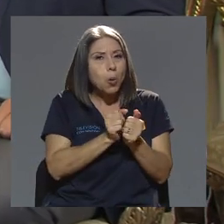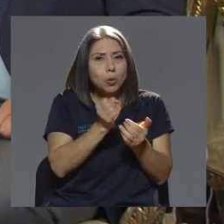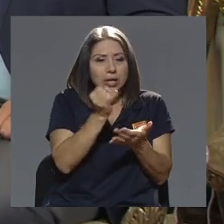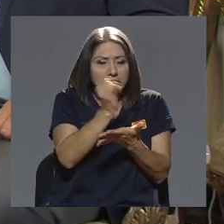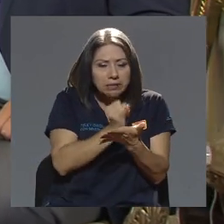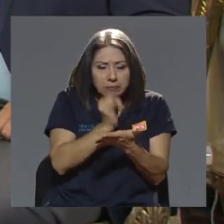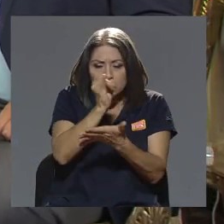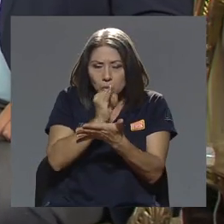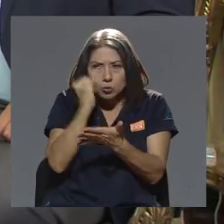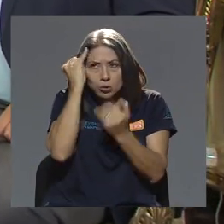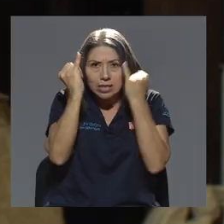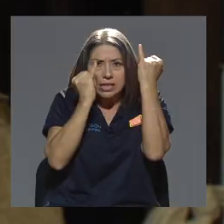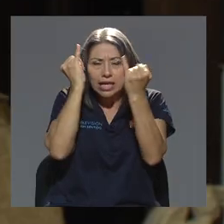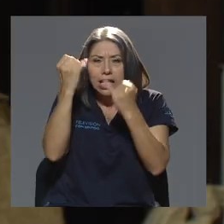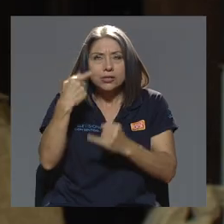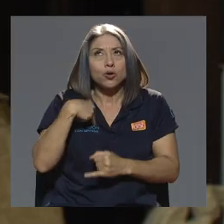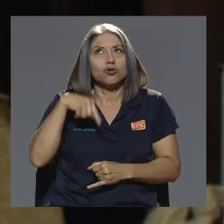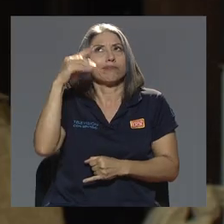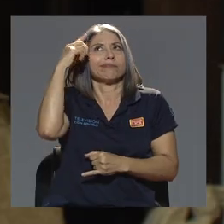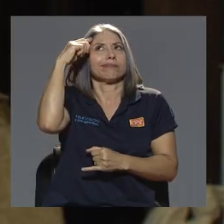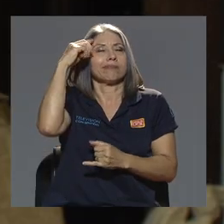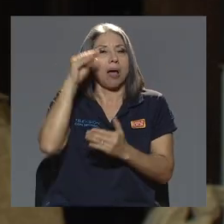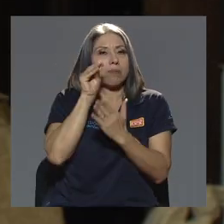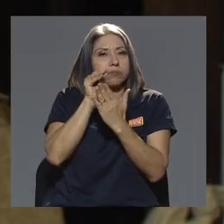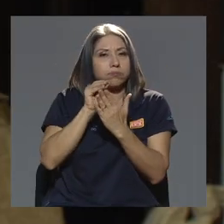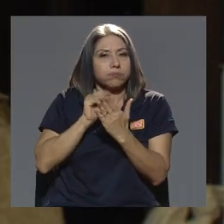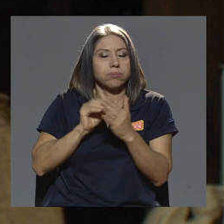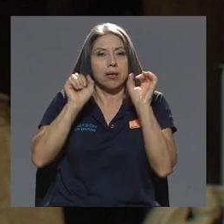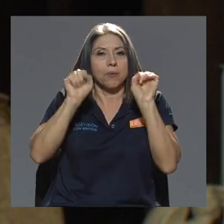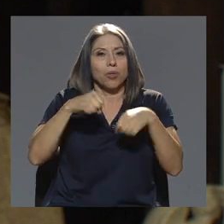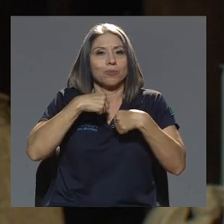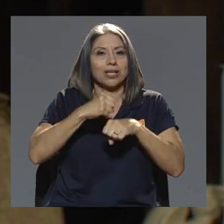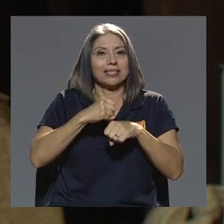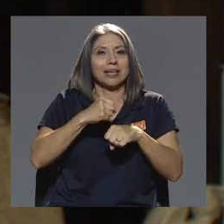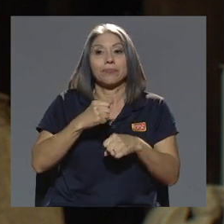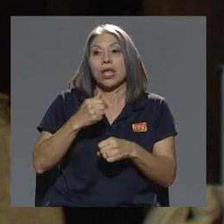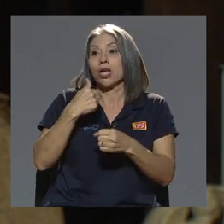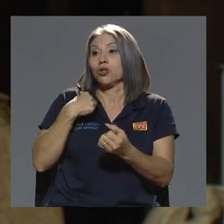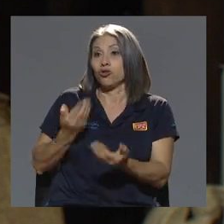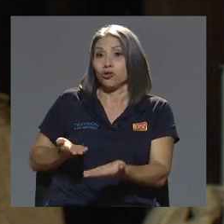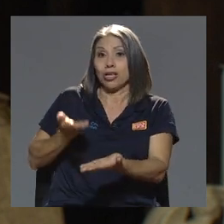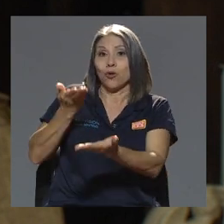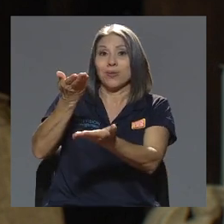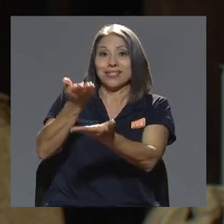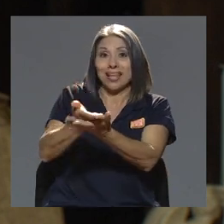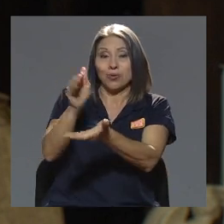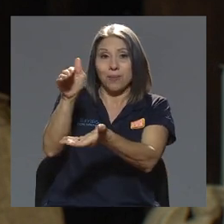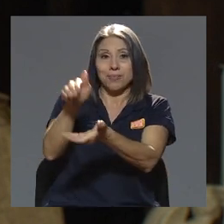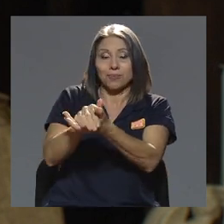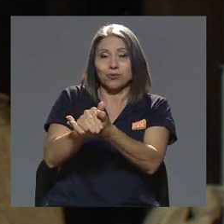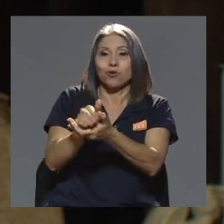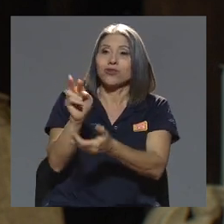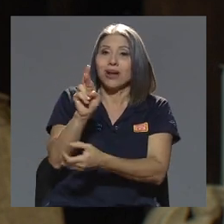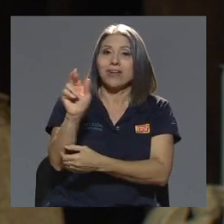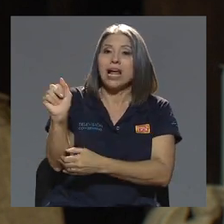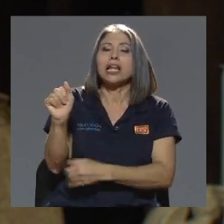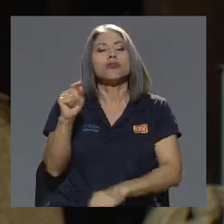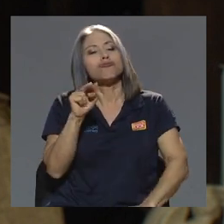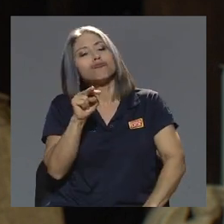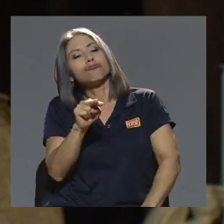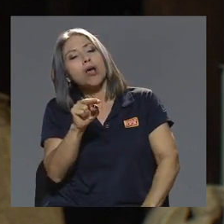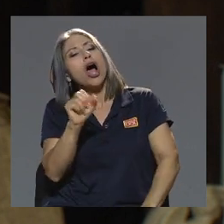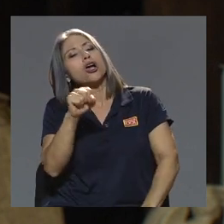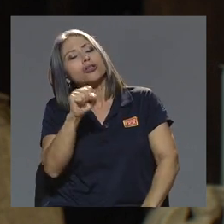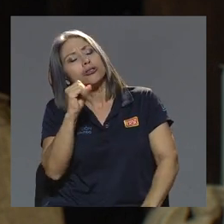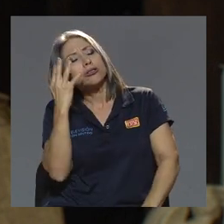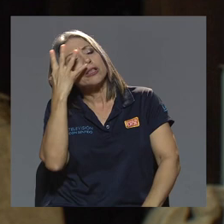y lo que yo creía que podíamos hacer. Y se lo presento a Rafael Ángel y Rafael Ángel me dice, sí, divino, mijita, pero no hay